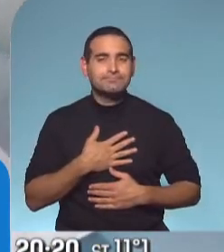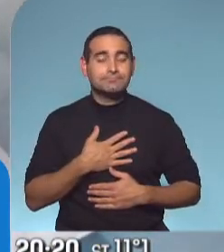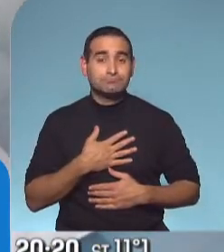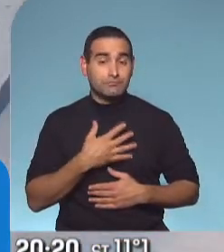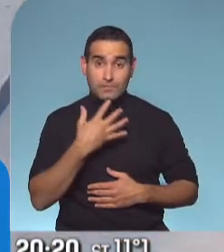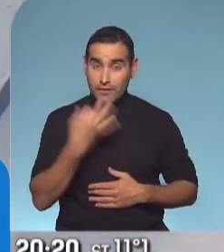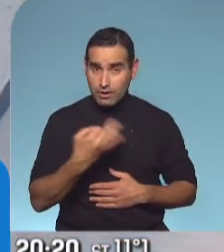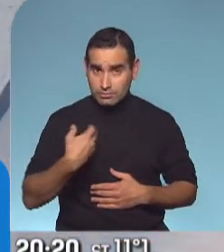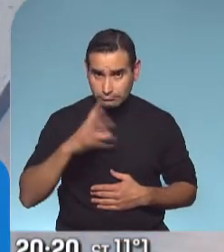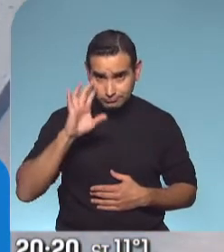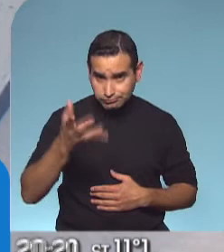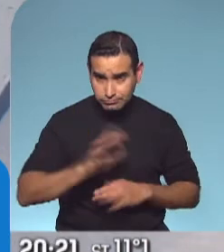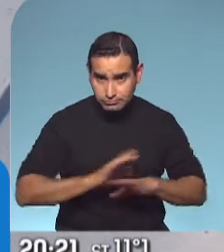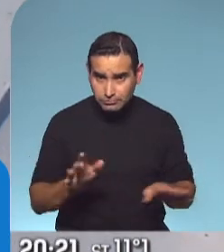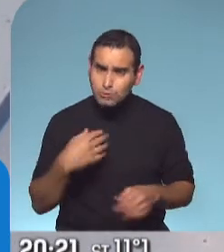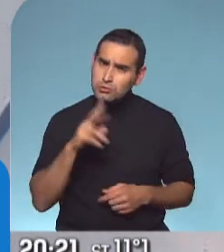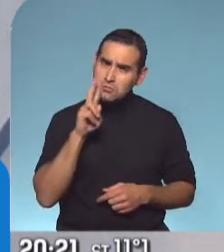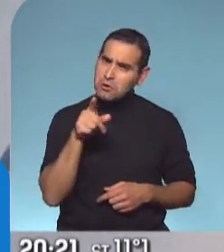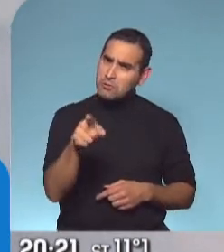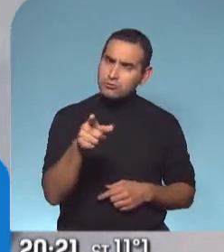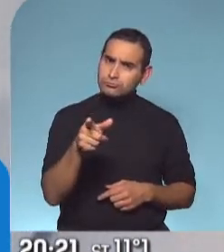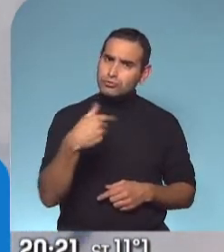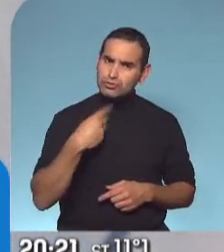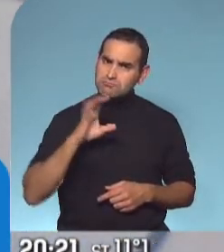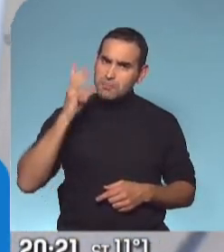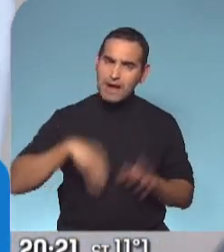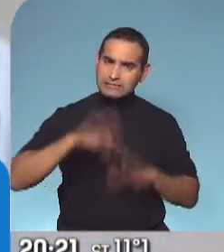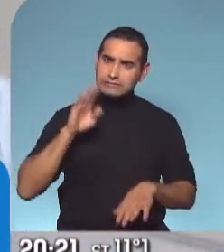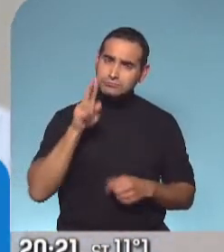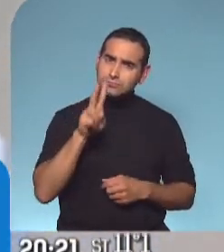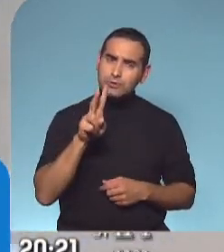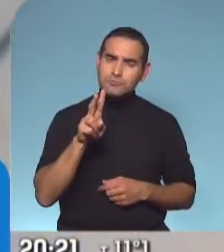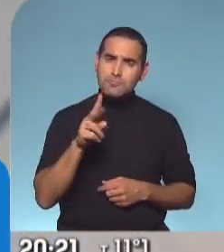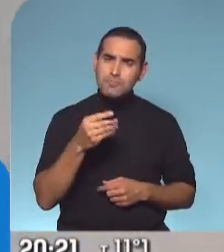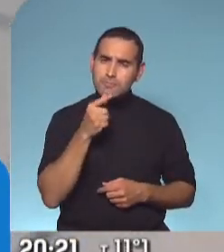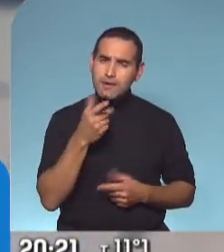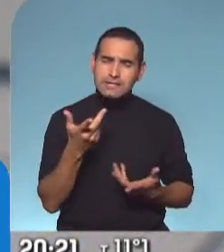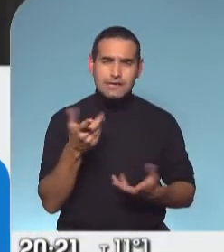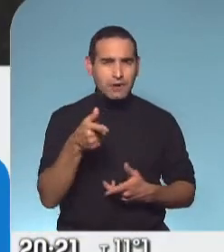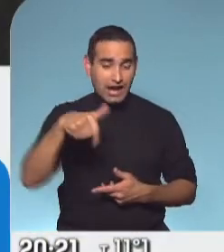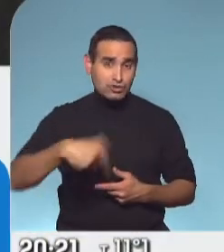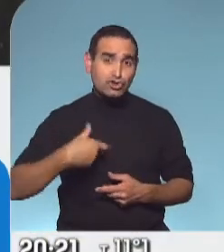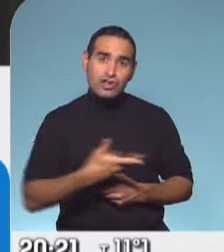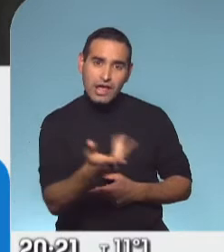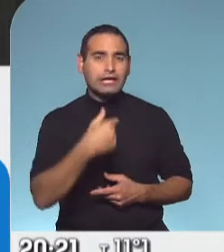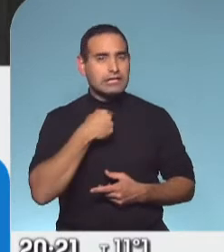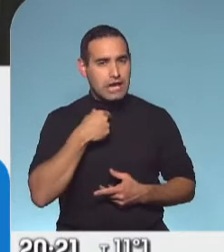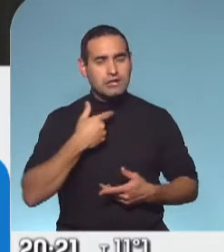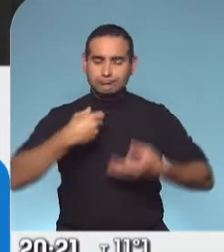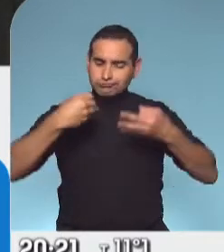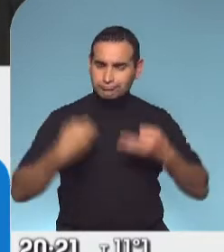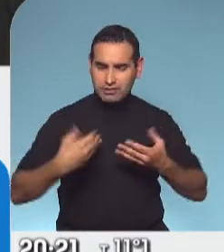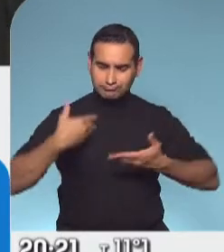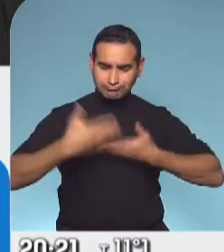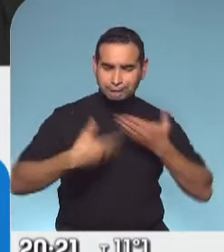verdad me indignó, ¿no? Pero te escucho a vos y me indigno un poco más todavía, porque me da la sensación que en una sociedad como la nuestra, que intenta tener la madurez suficiente como